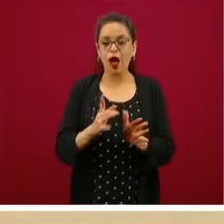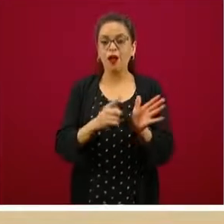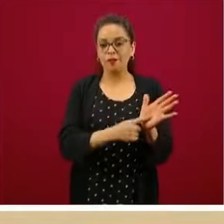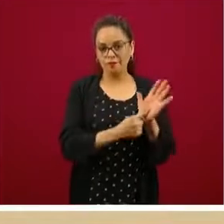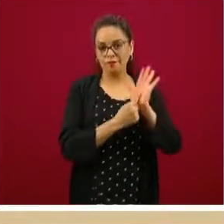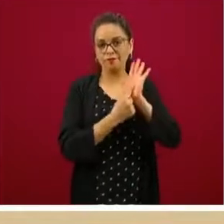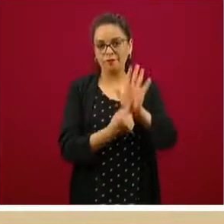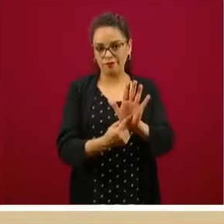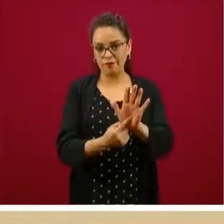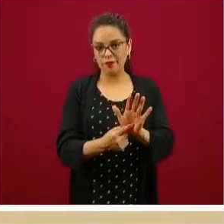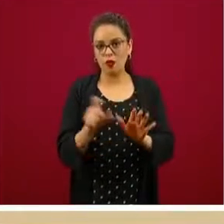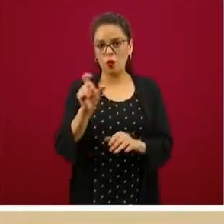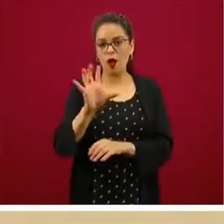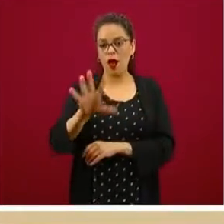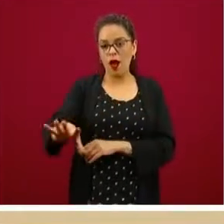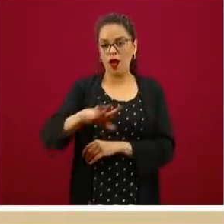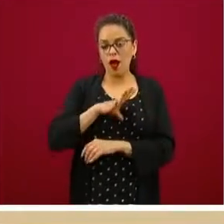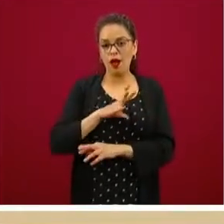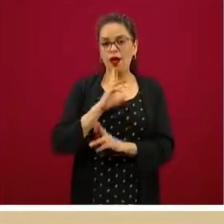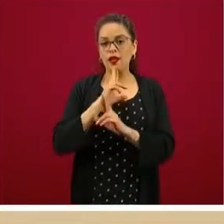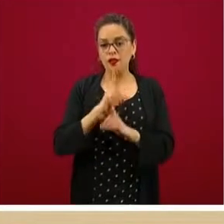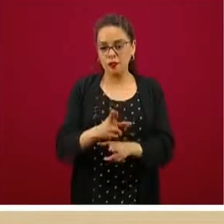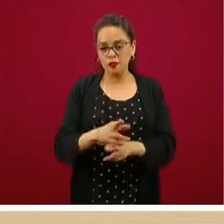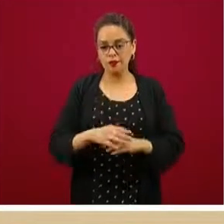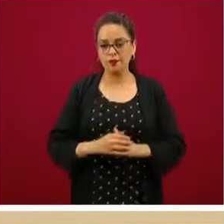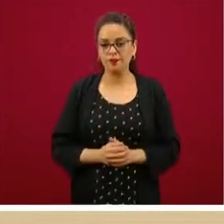los resultados. La siguiente.